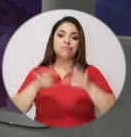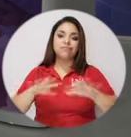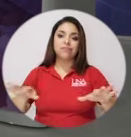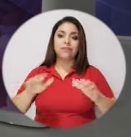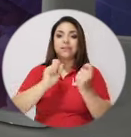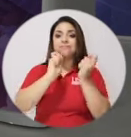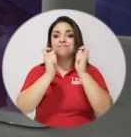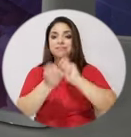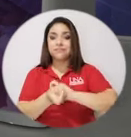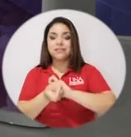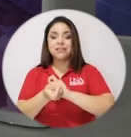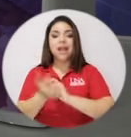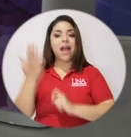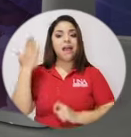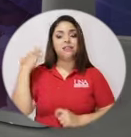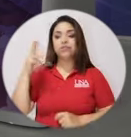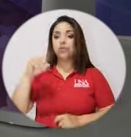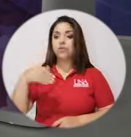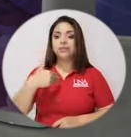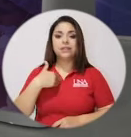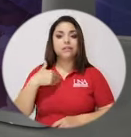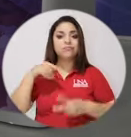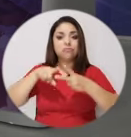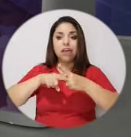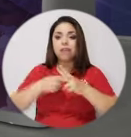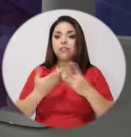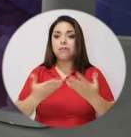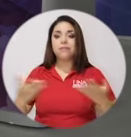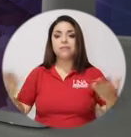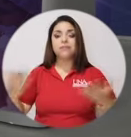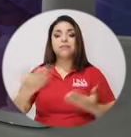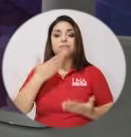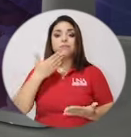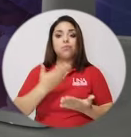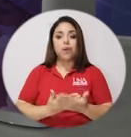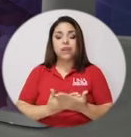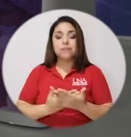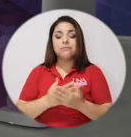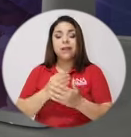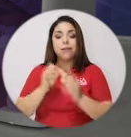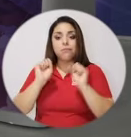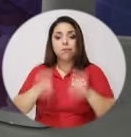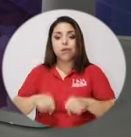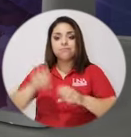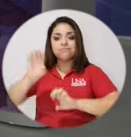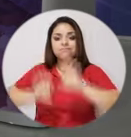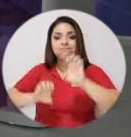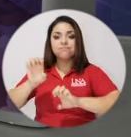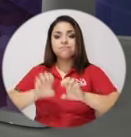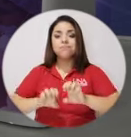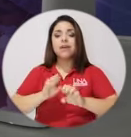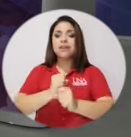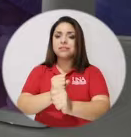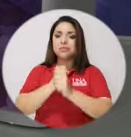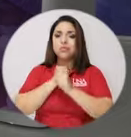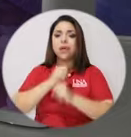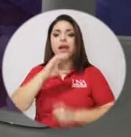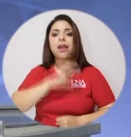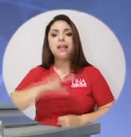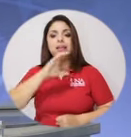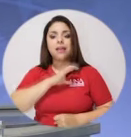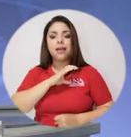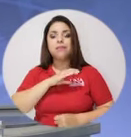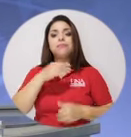teníamos los mecanismos idóneos para generar procesos de evaluación que realmente permitieran asegurar cierta